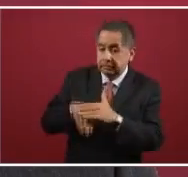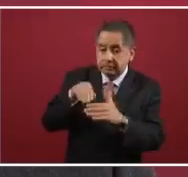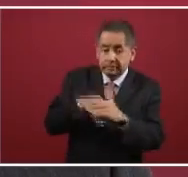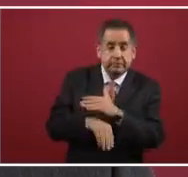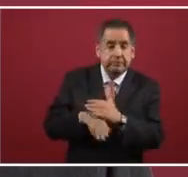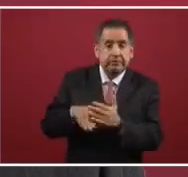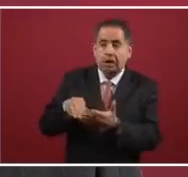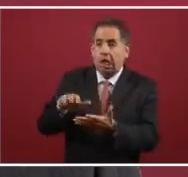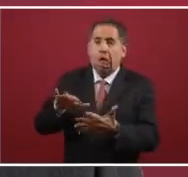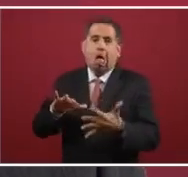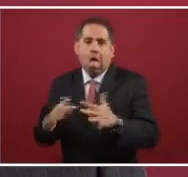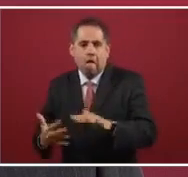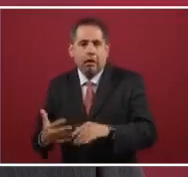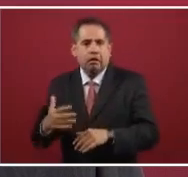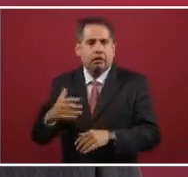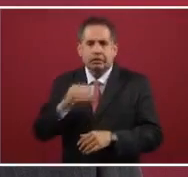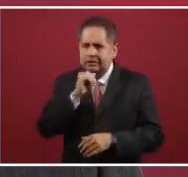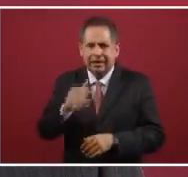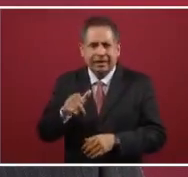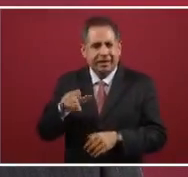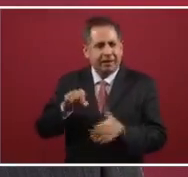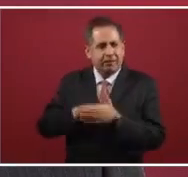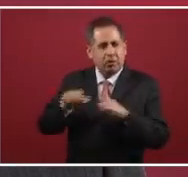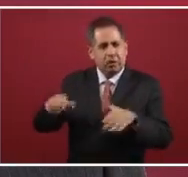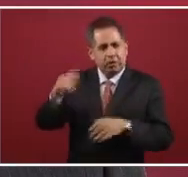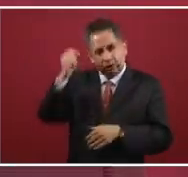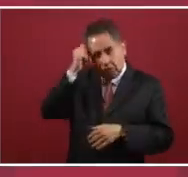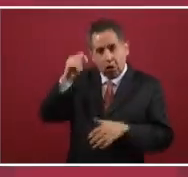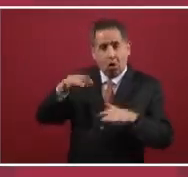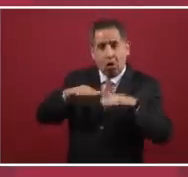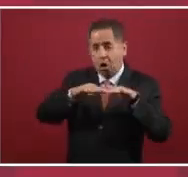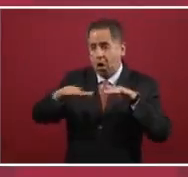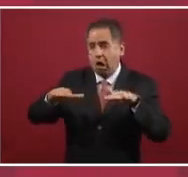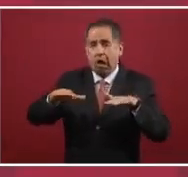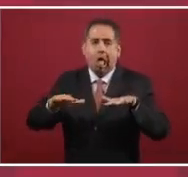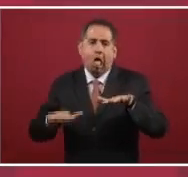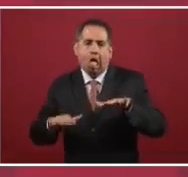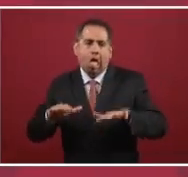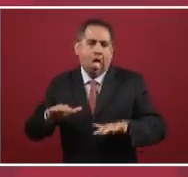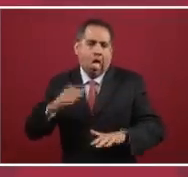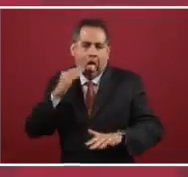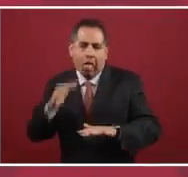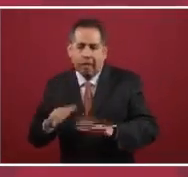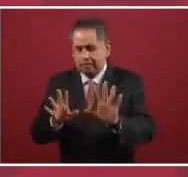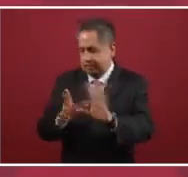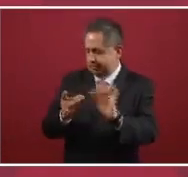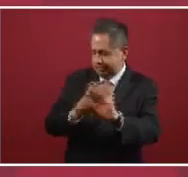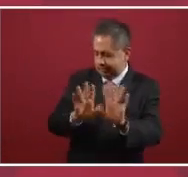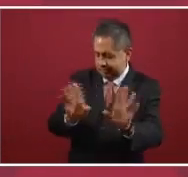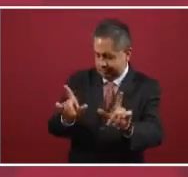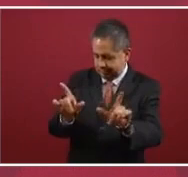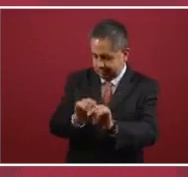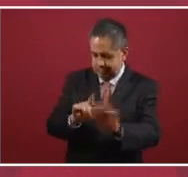aeropuertos, como se iba a hundir el de Texcoco, pero ya no quiero meterme en esas cosas.